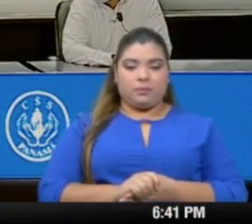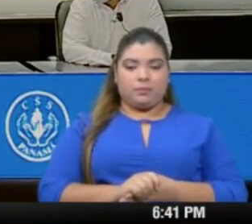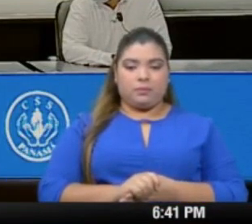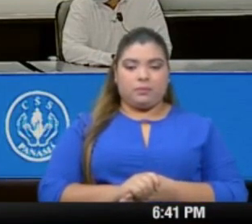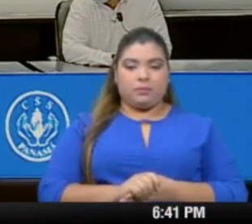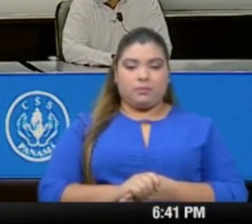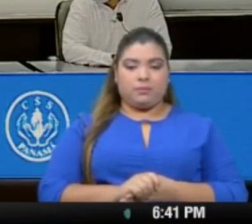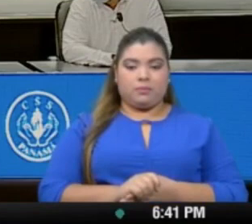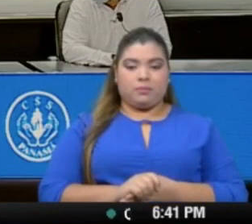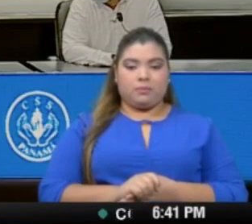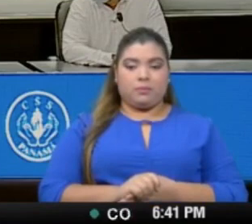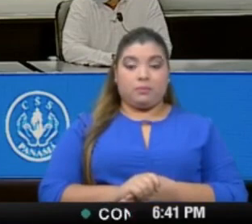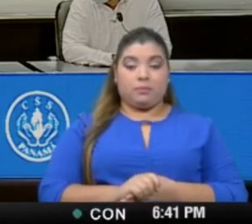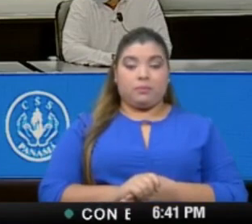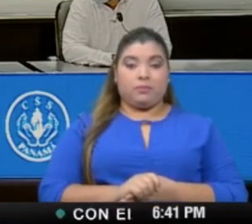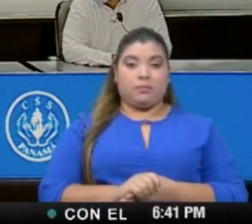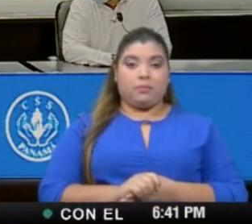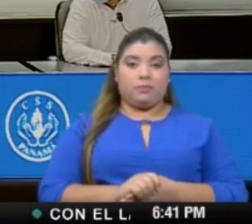Sí. Bueno,